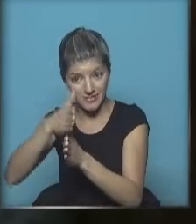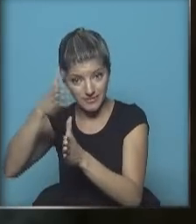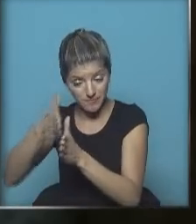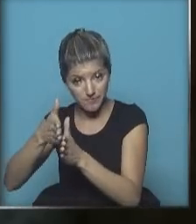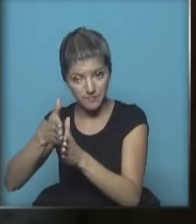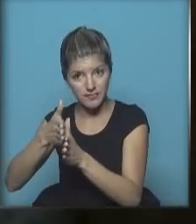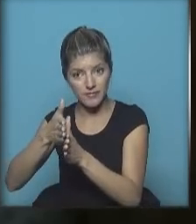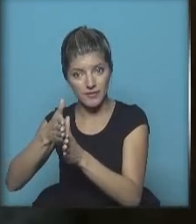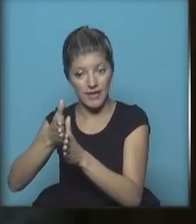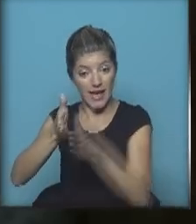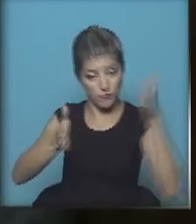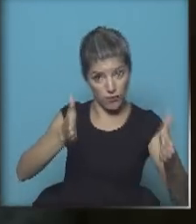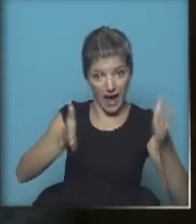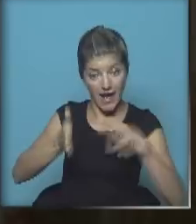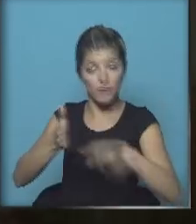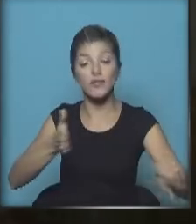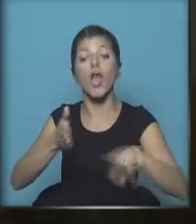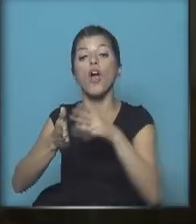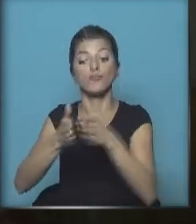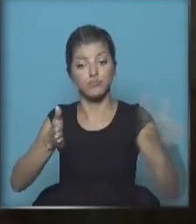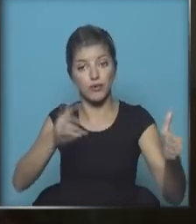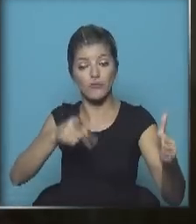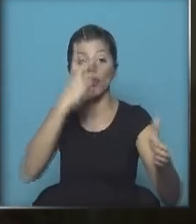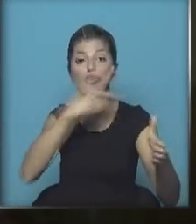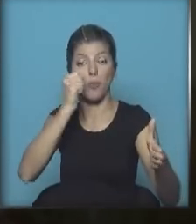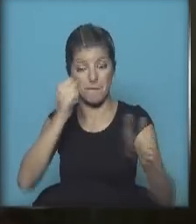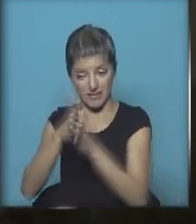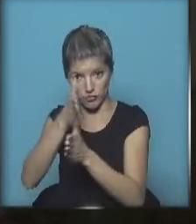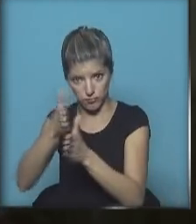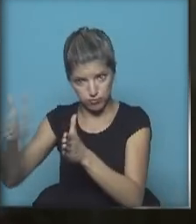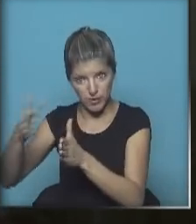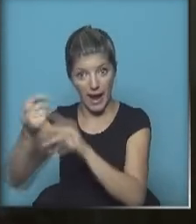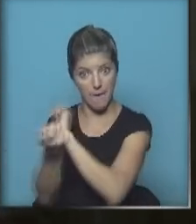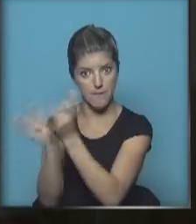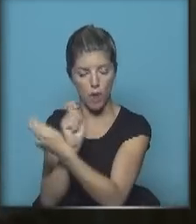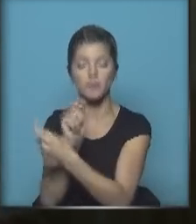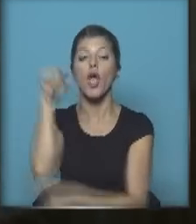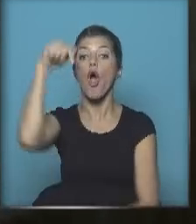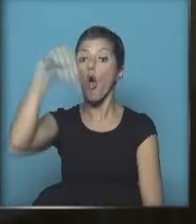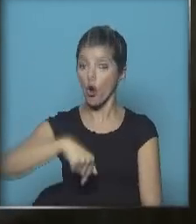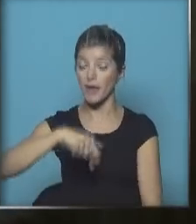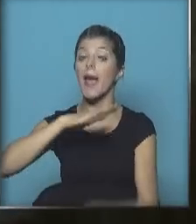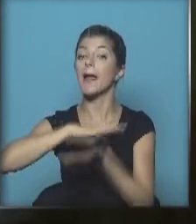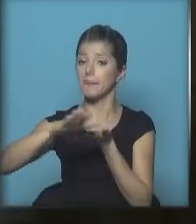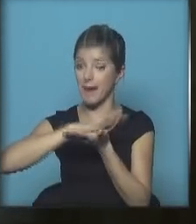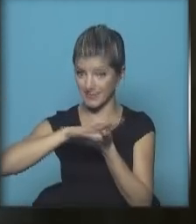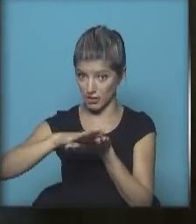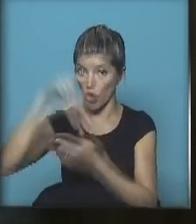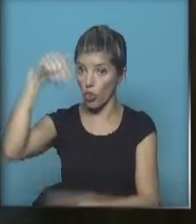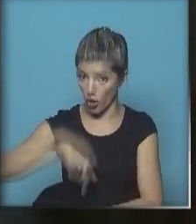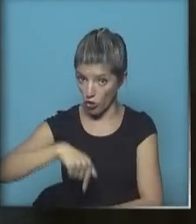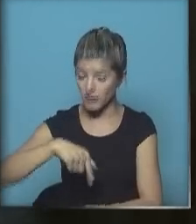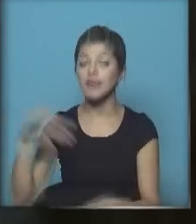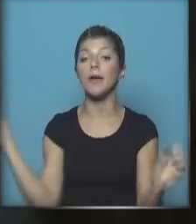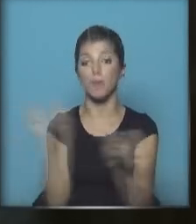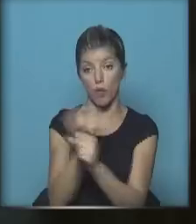2003 se ubicó en 200 pesos. Vamos al salario mínimo hoy, el que rigió y se aprobó en